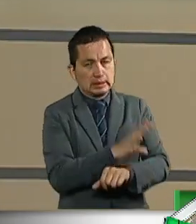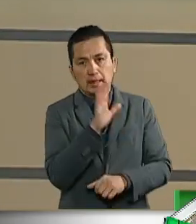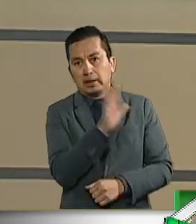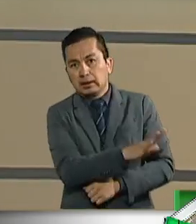senadores